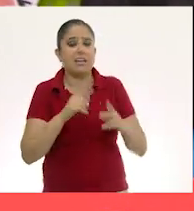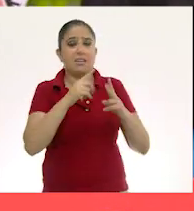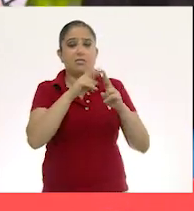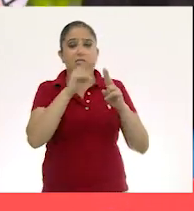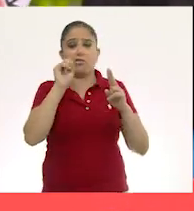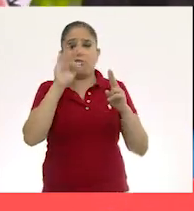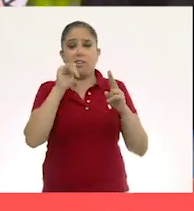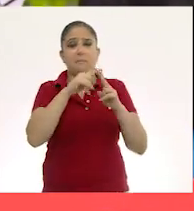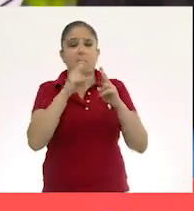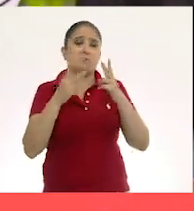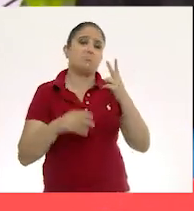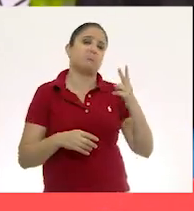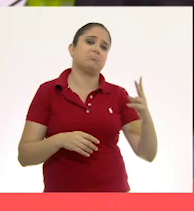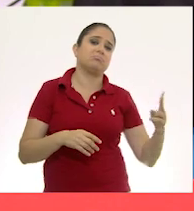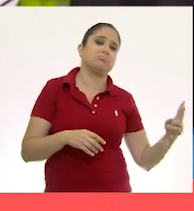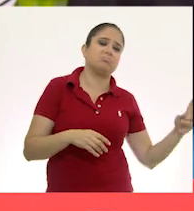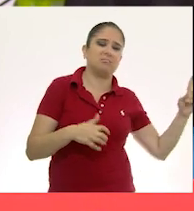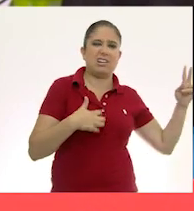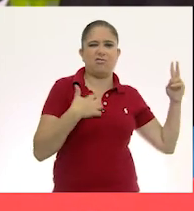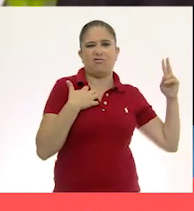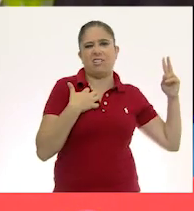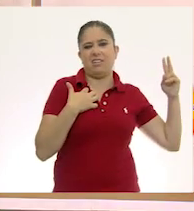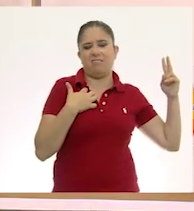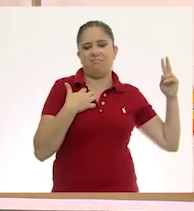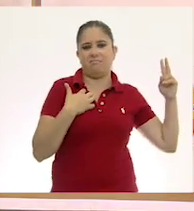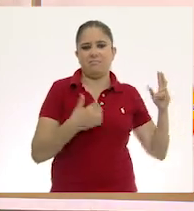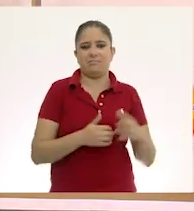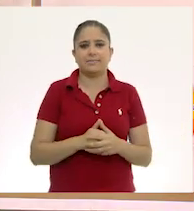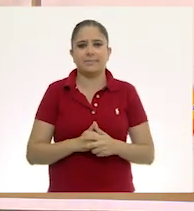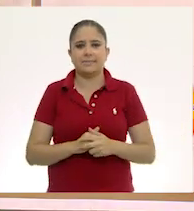Margarita y Sofía muy enojados.